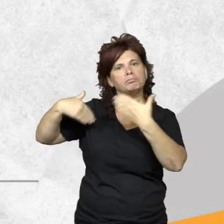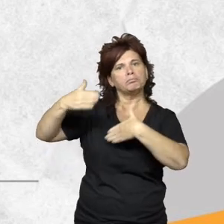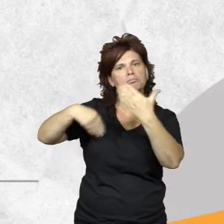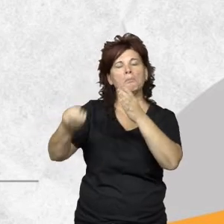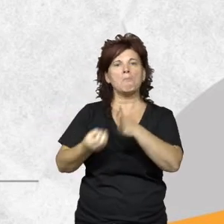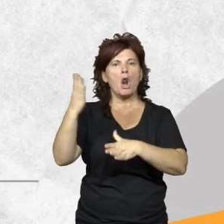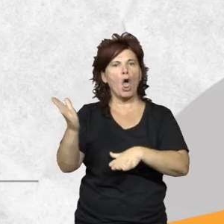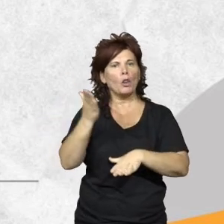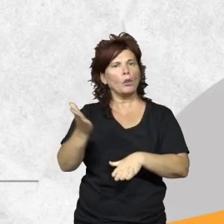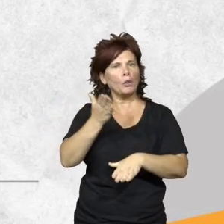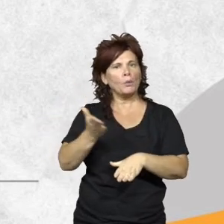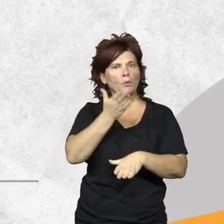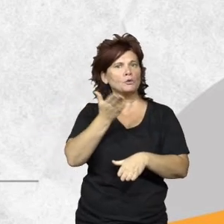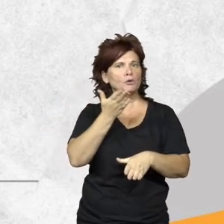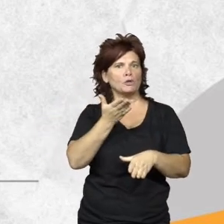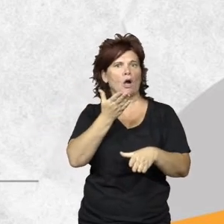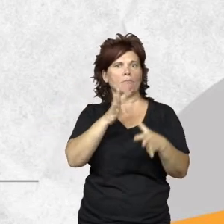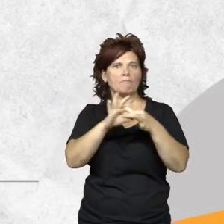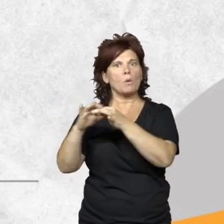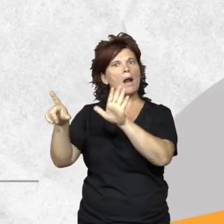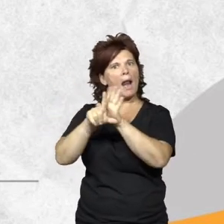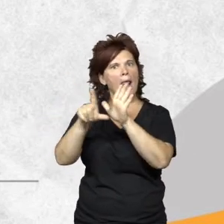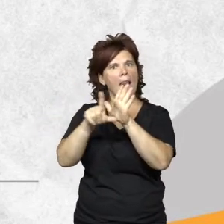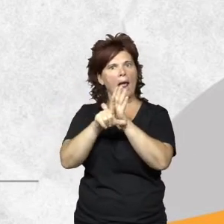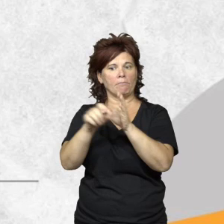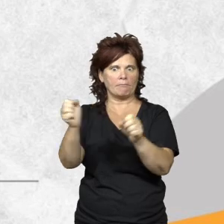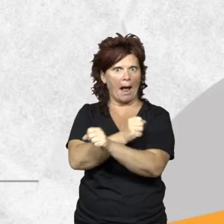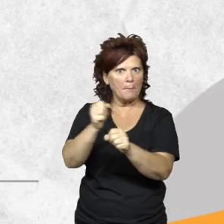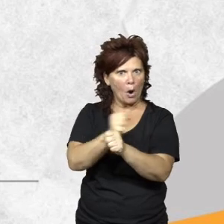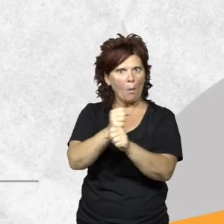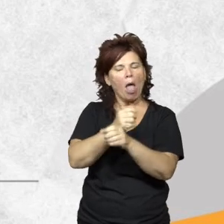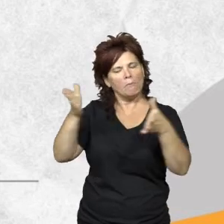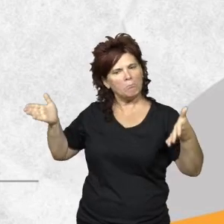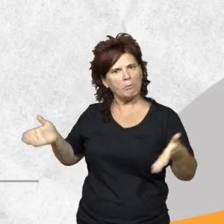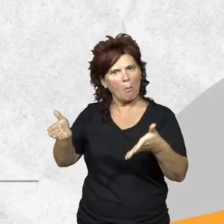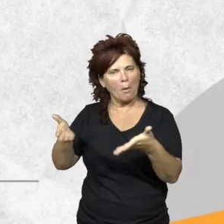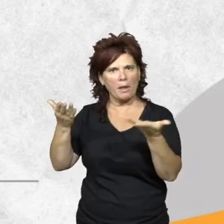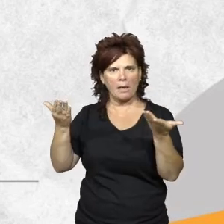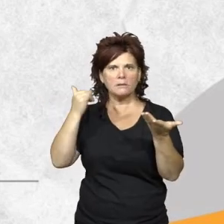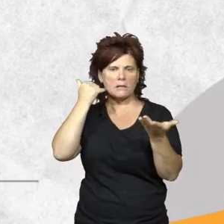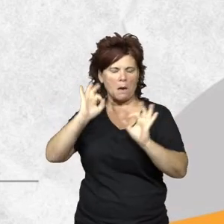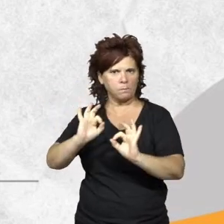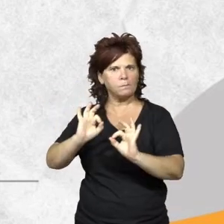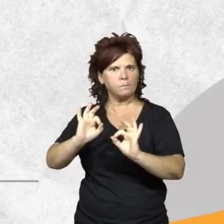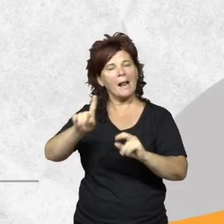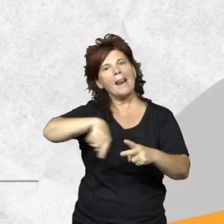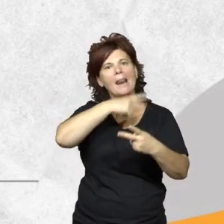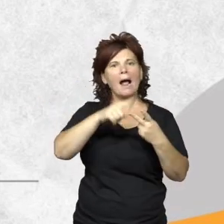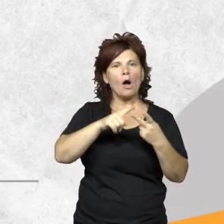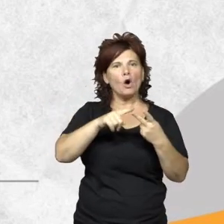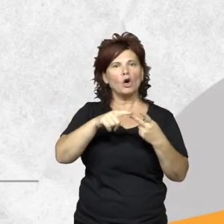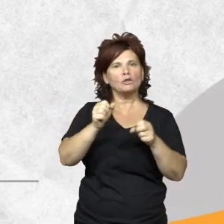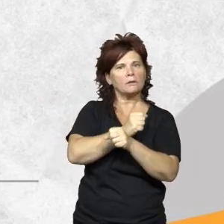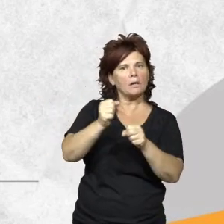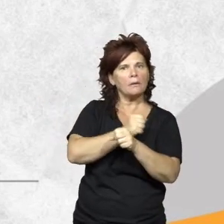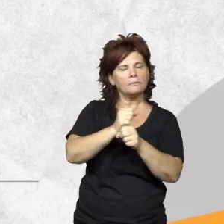producción dentro de la ley 19.640, promovida, digamos. Y la otra resolución tiene que ver